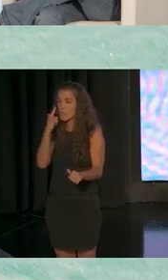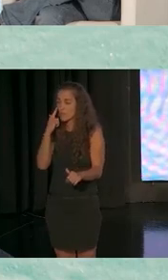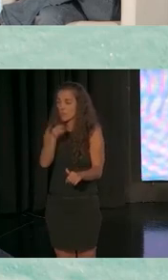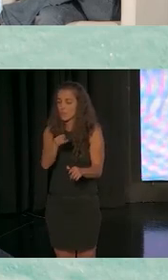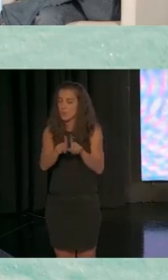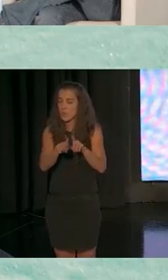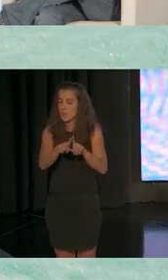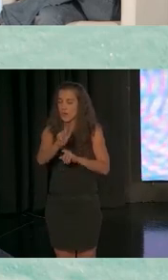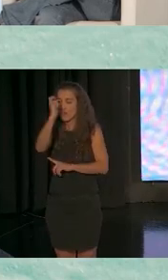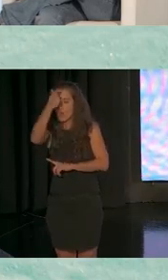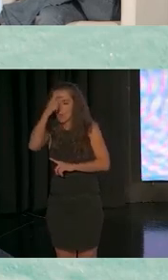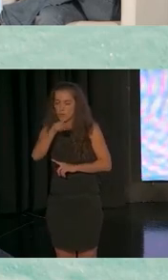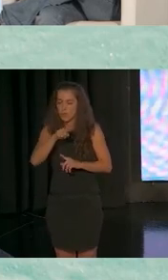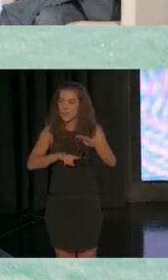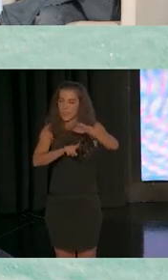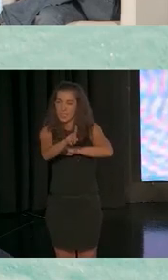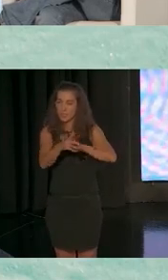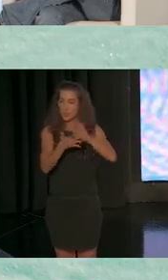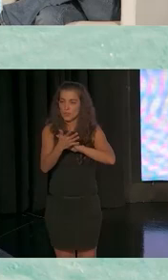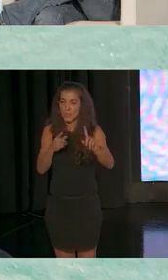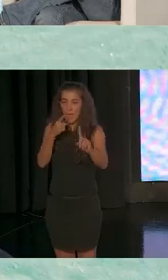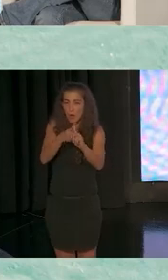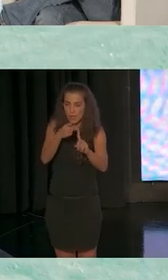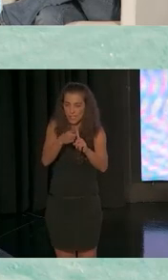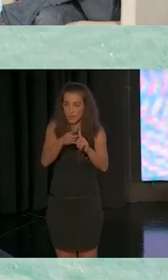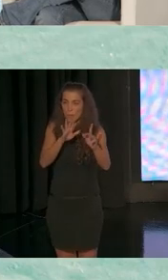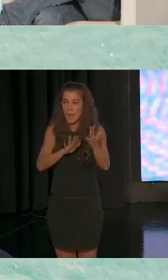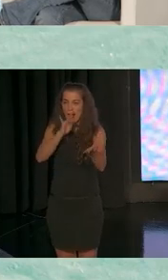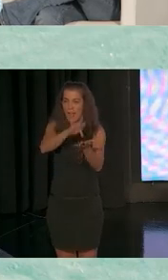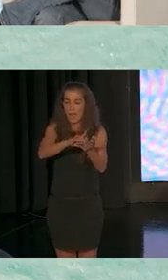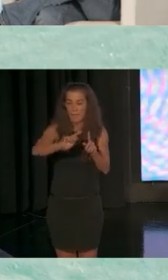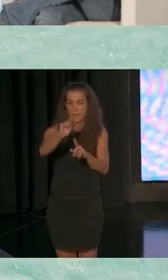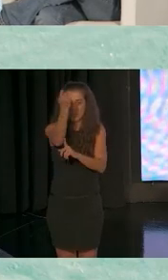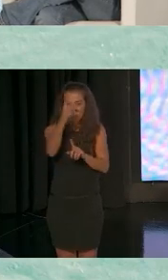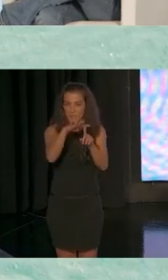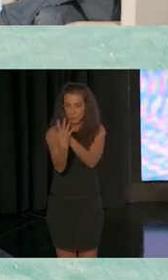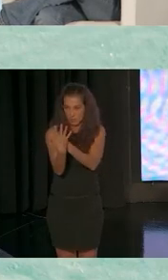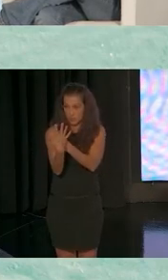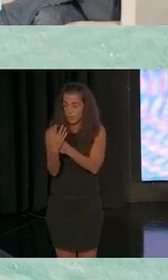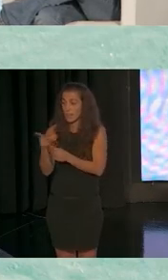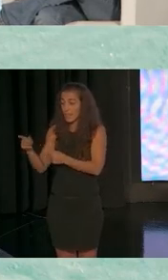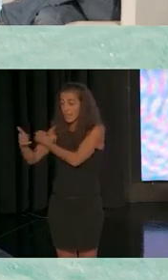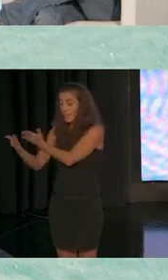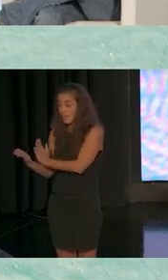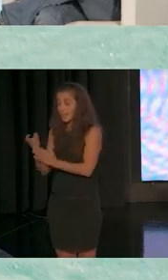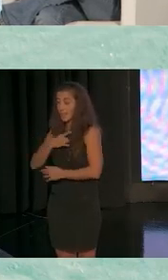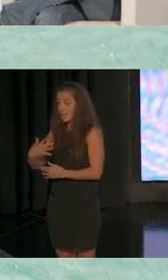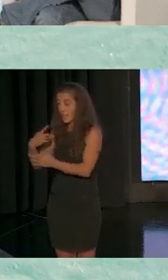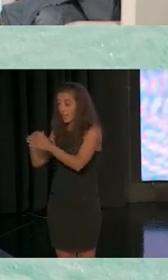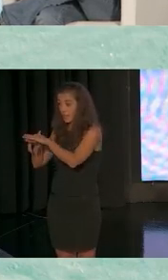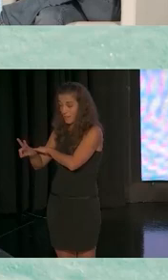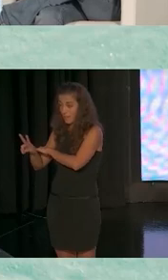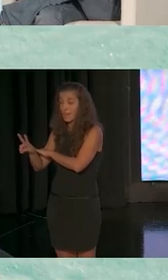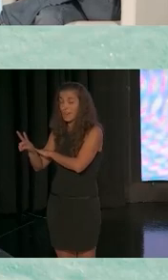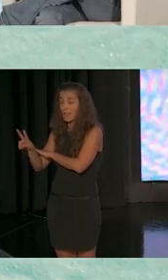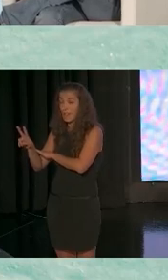prefijada es el camino necesario para llegar a un punto fijo por el contrario los modelos de caja blanca